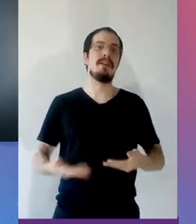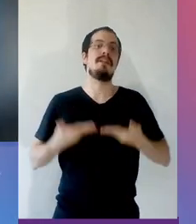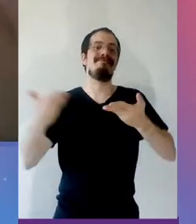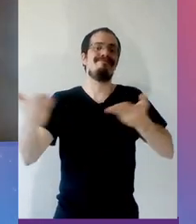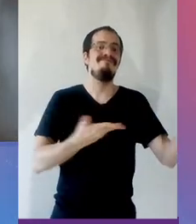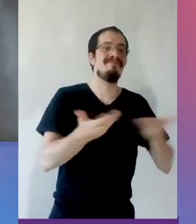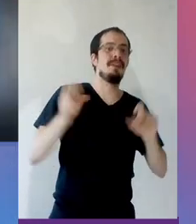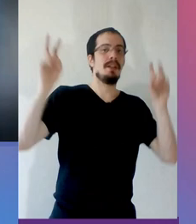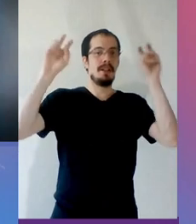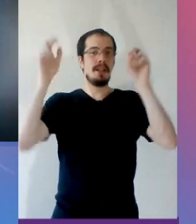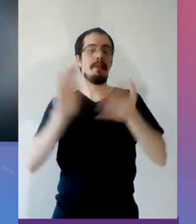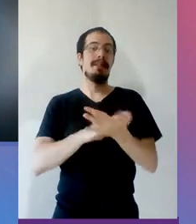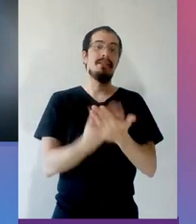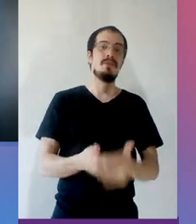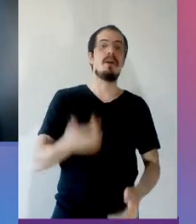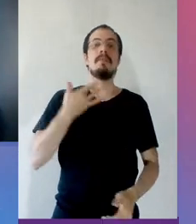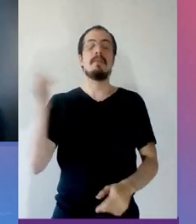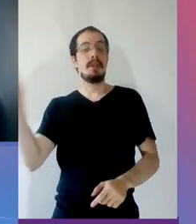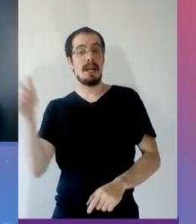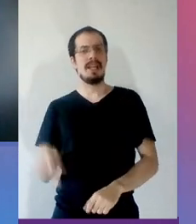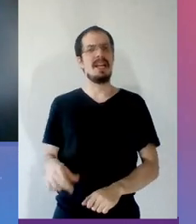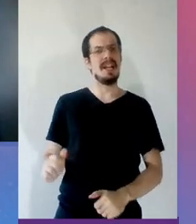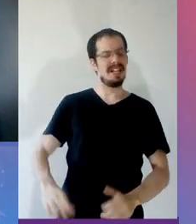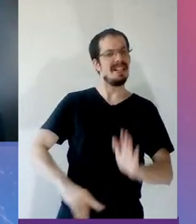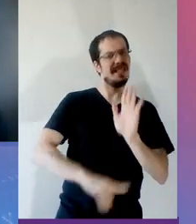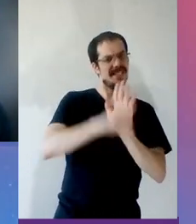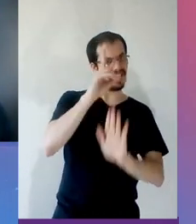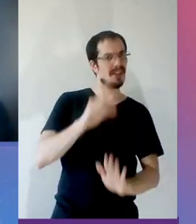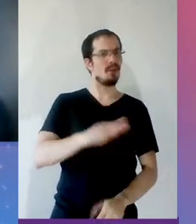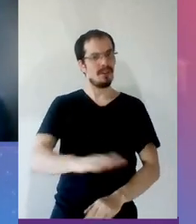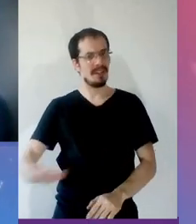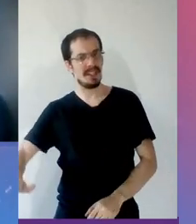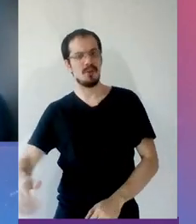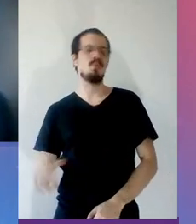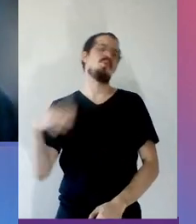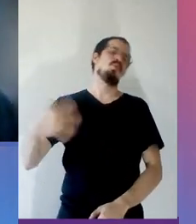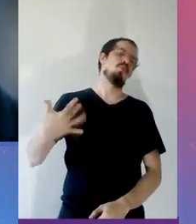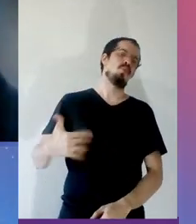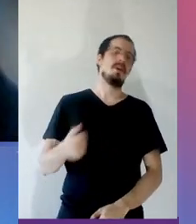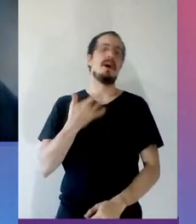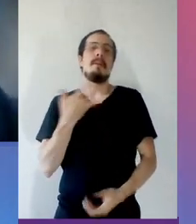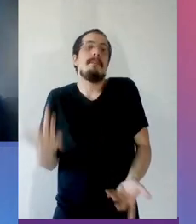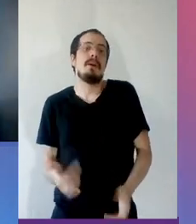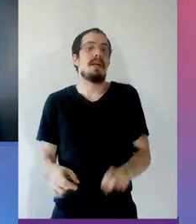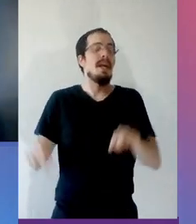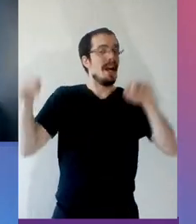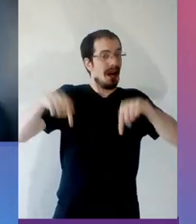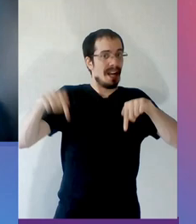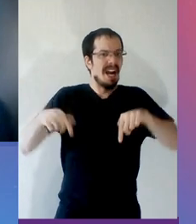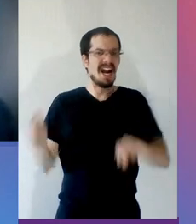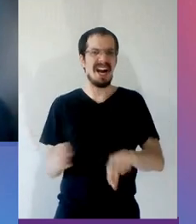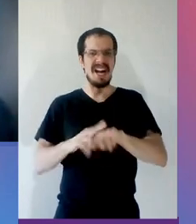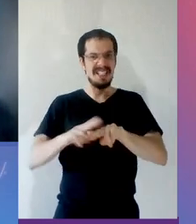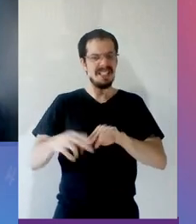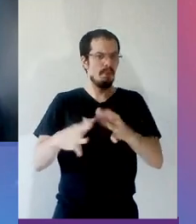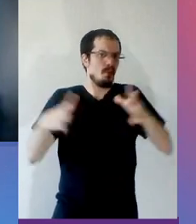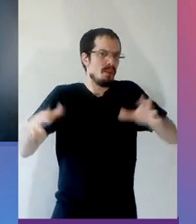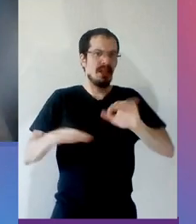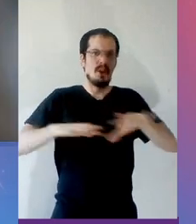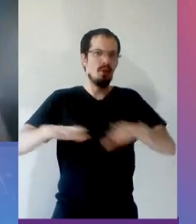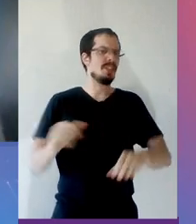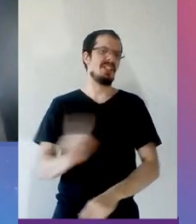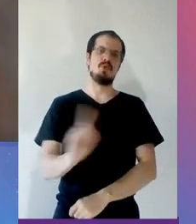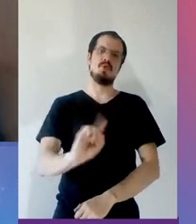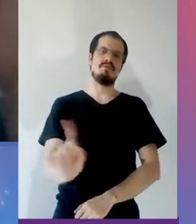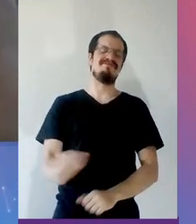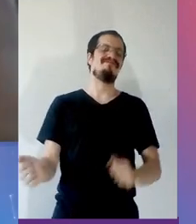eso, pero uno de los grandes efectos es todo lo que no se hizo. O sea, en el fondo, la post-pandemia que vamos a tener es algo